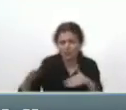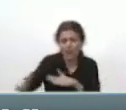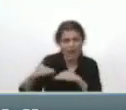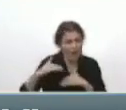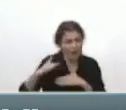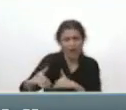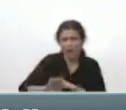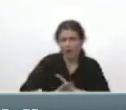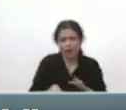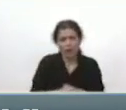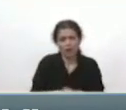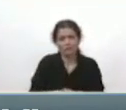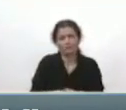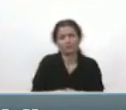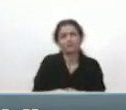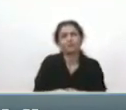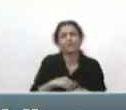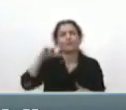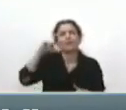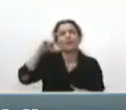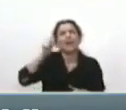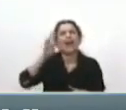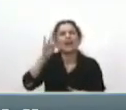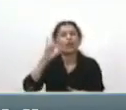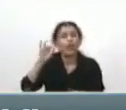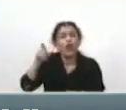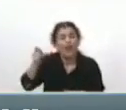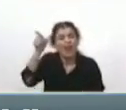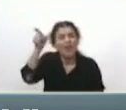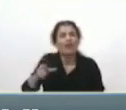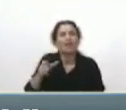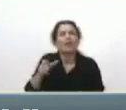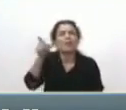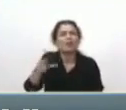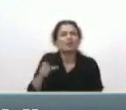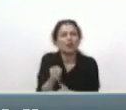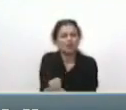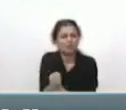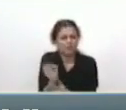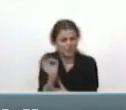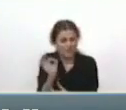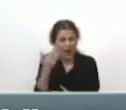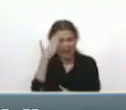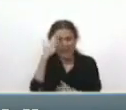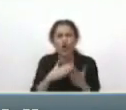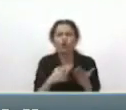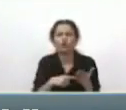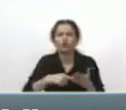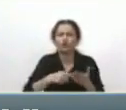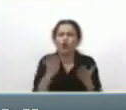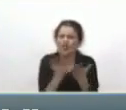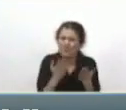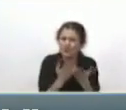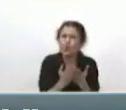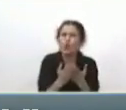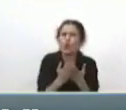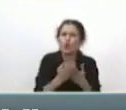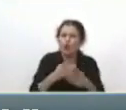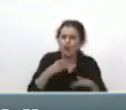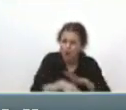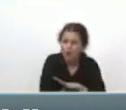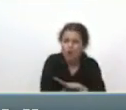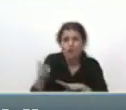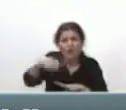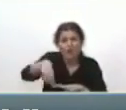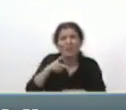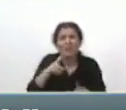asesoró jurídicamente al propio estur cener como tursen lo dijo y Rodríguez y perdón y Ramírez calvo dice que